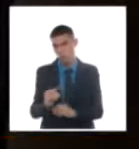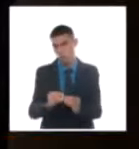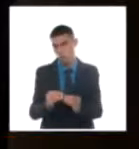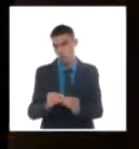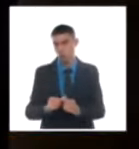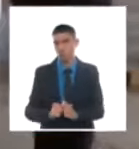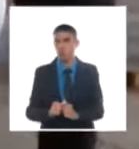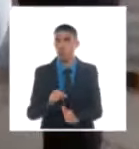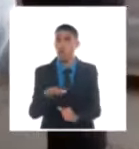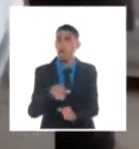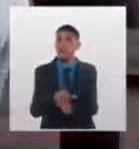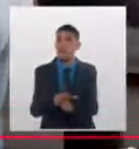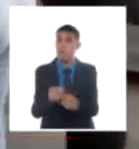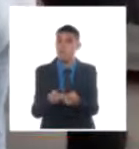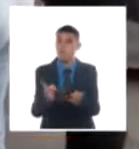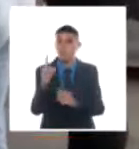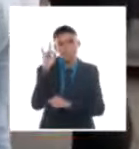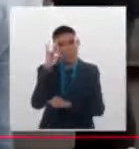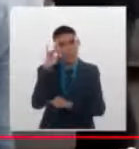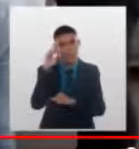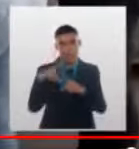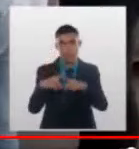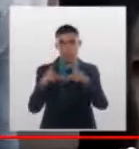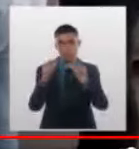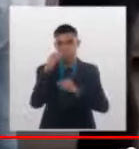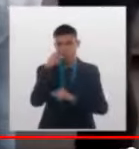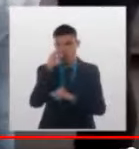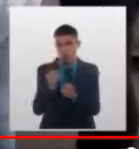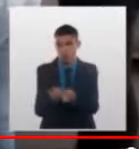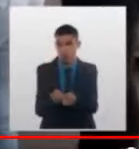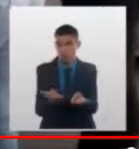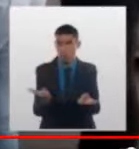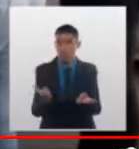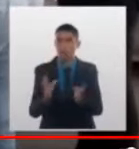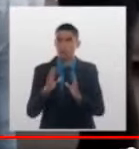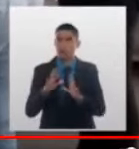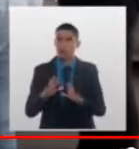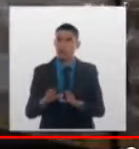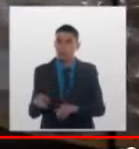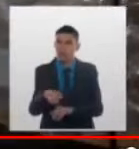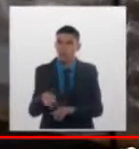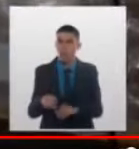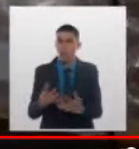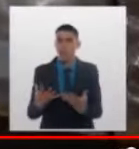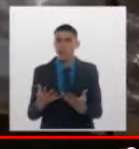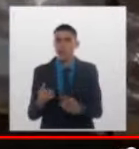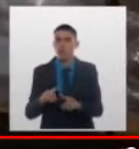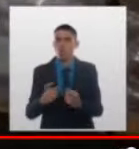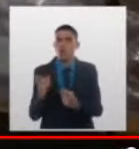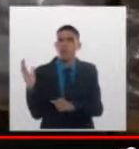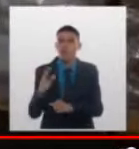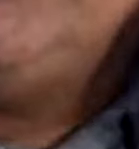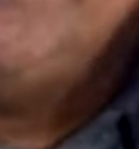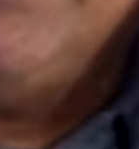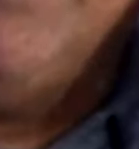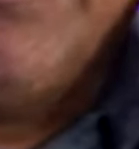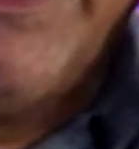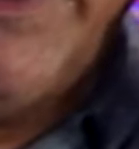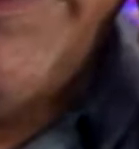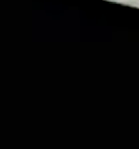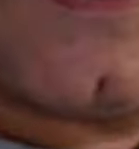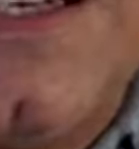la distribución de leche en polvo en el país, una entrega esperada y necesitada a la que le daremos seguimiento. Te